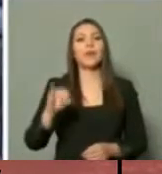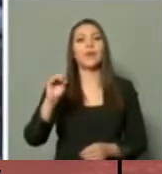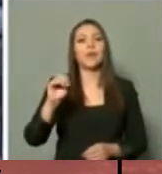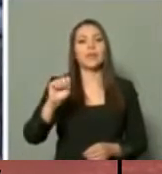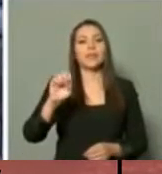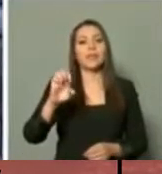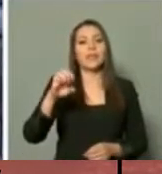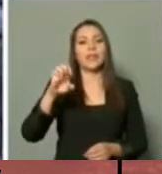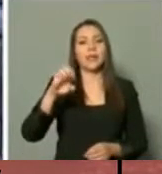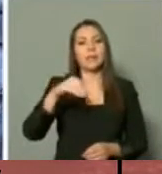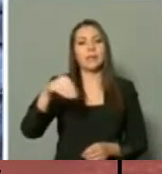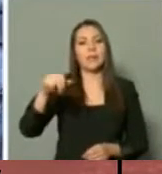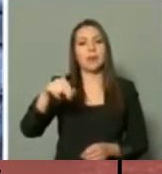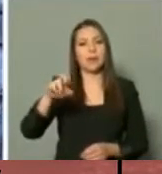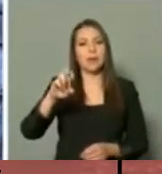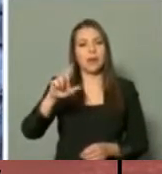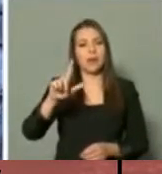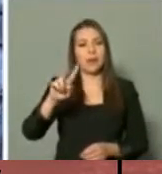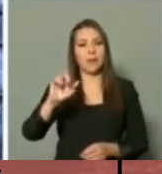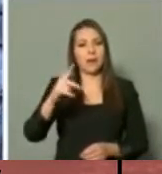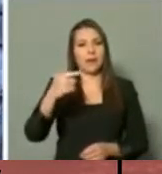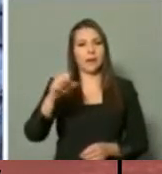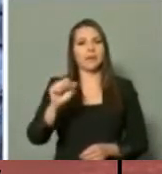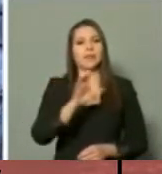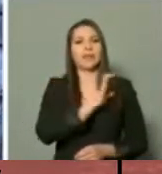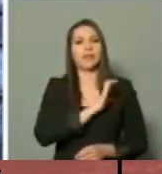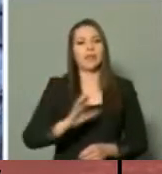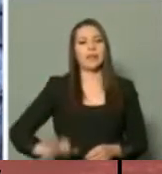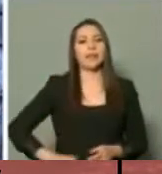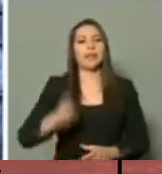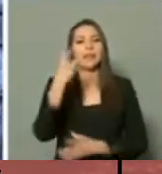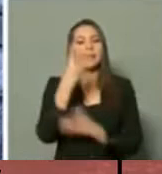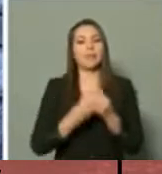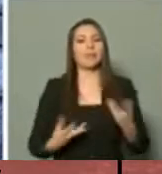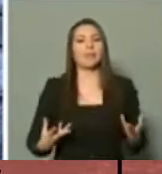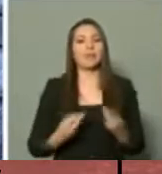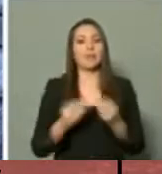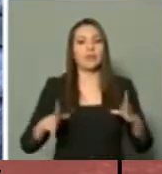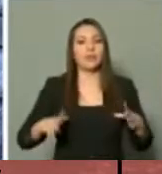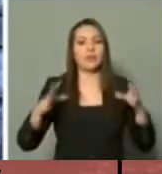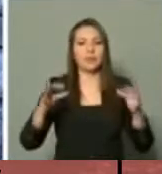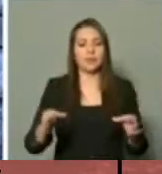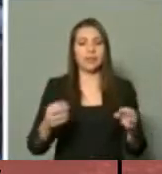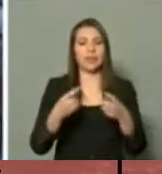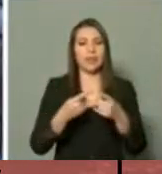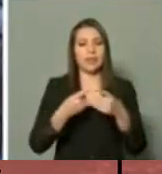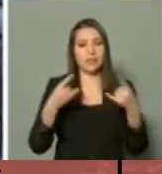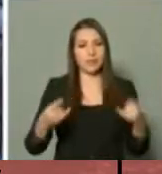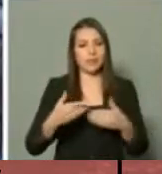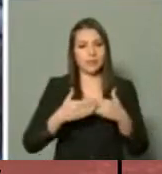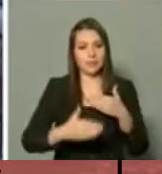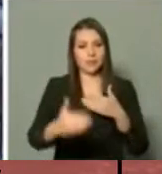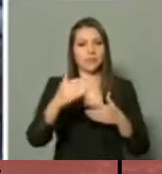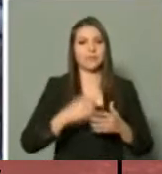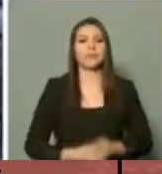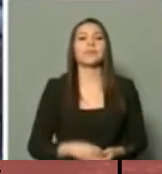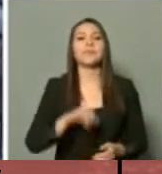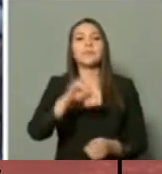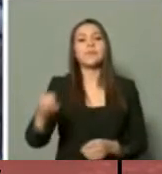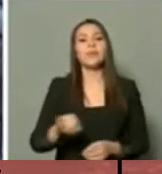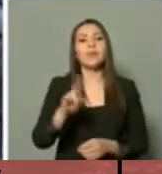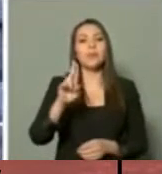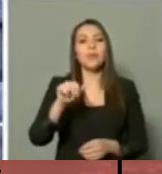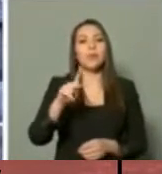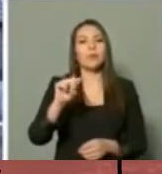José Manuel Vargas Bernal, de la candidatura común Juntos Haremos Historia. Juan Pablo Cárdenas